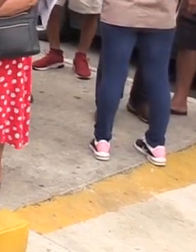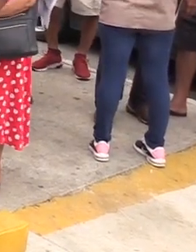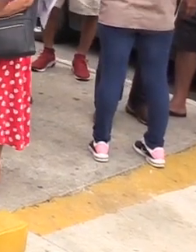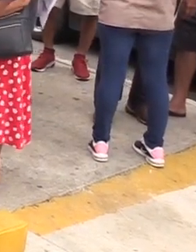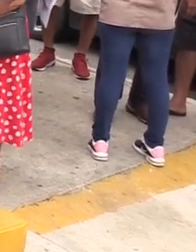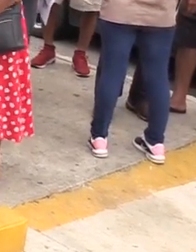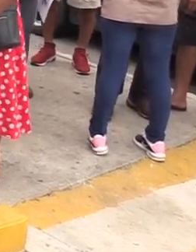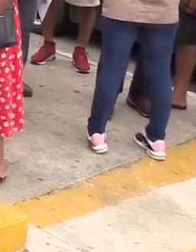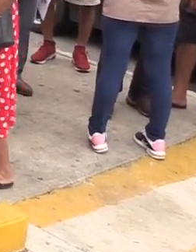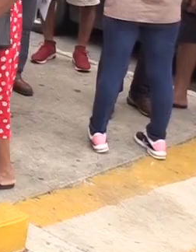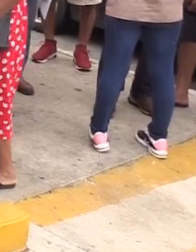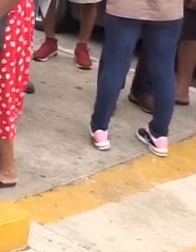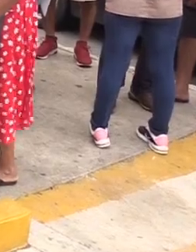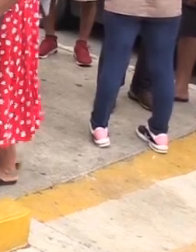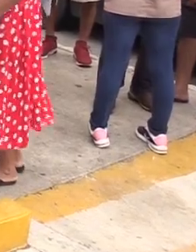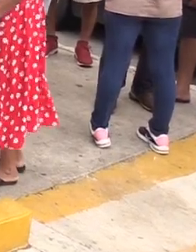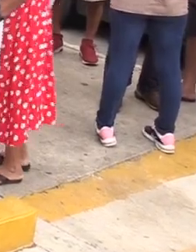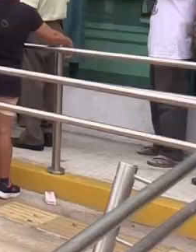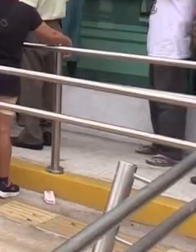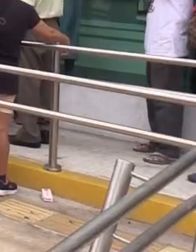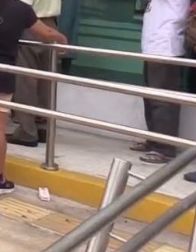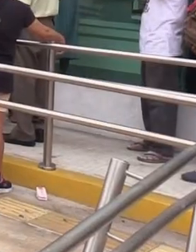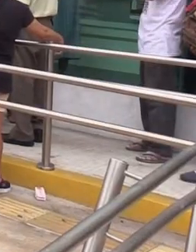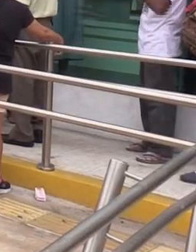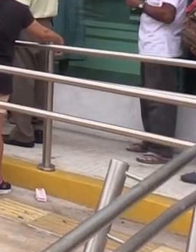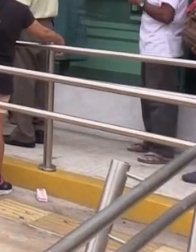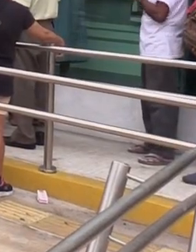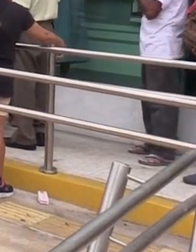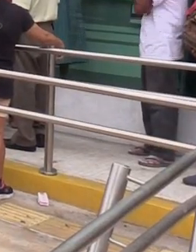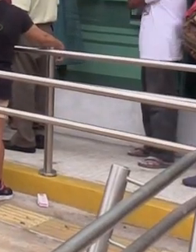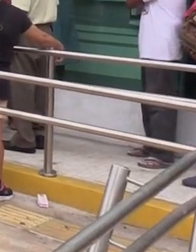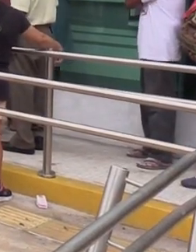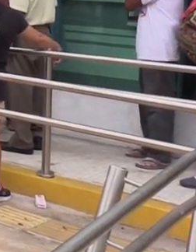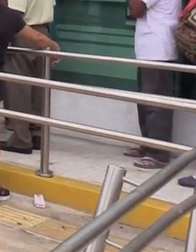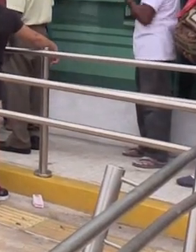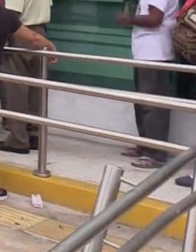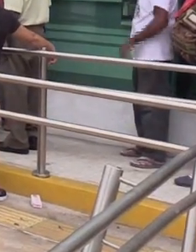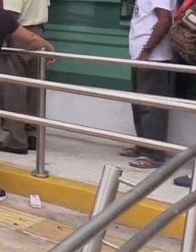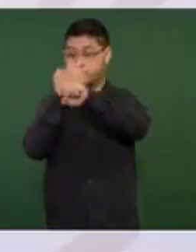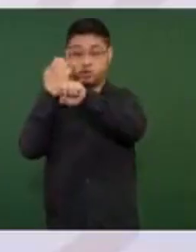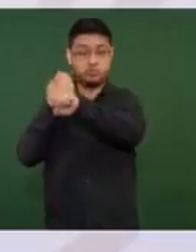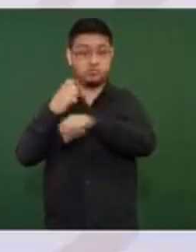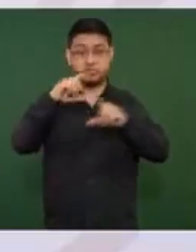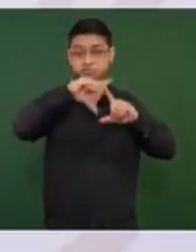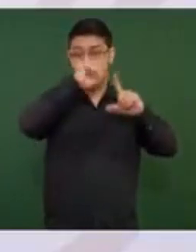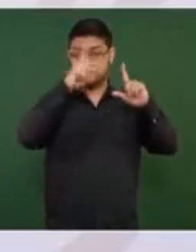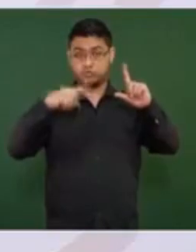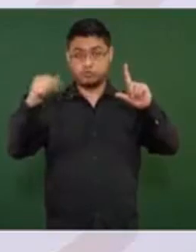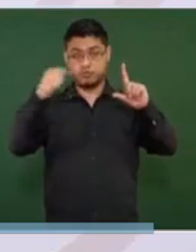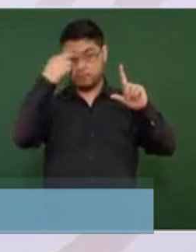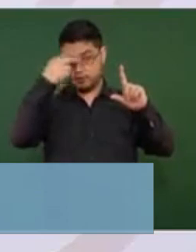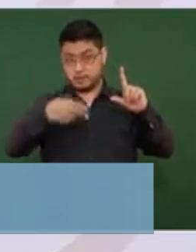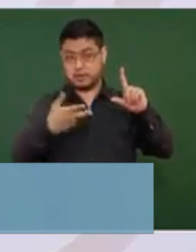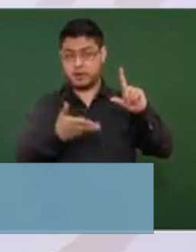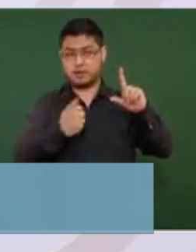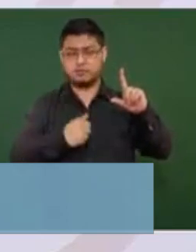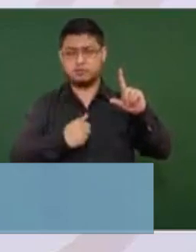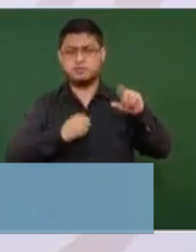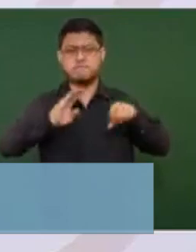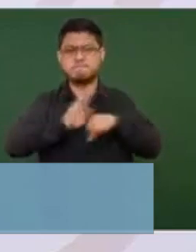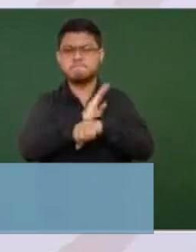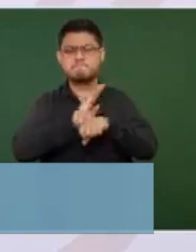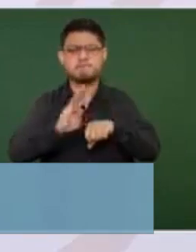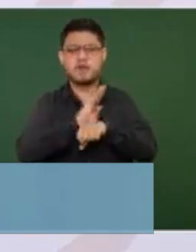5.6%, pasando de 44.9% a 36.3%. Los más beneficiados han sido